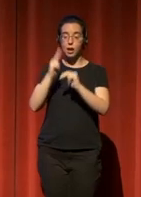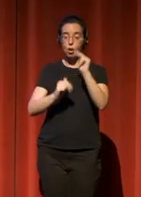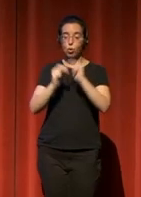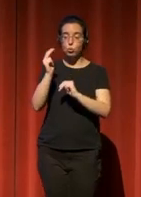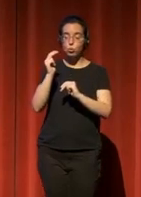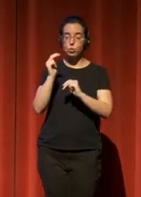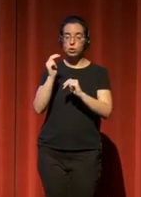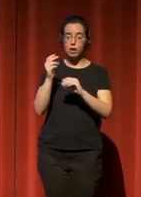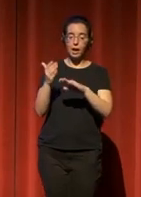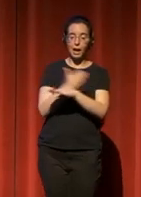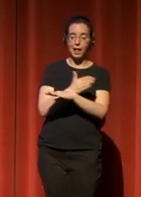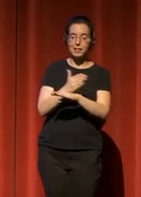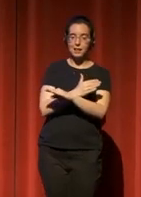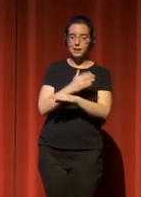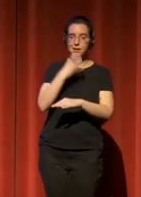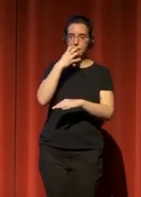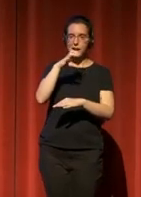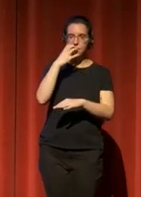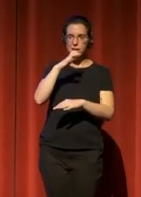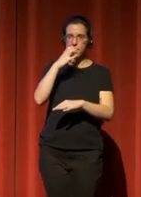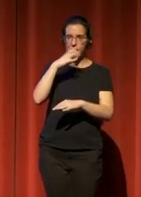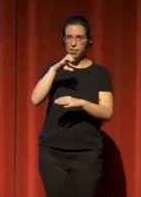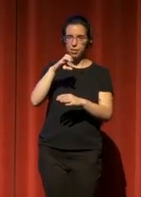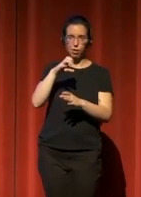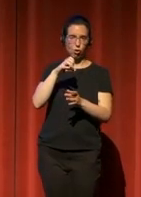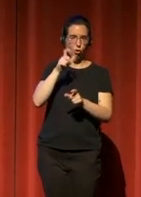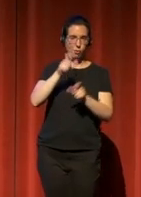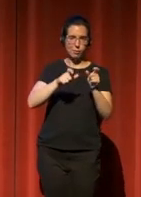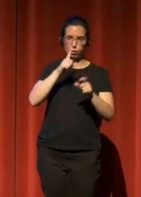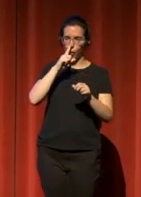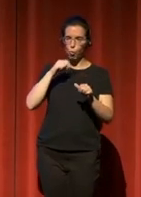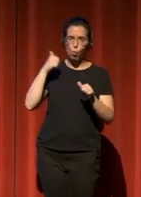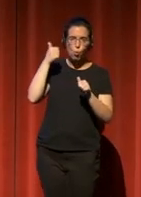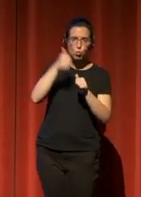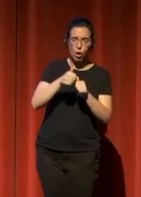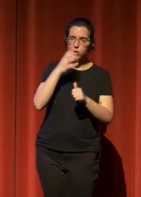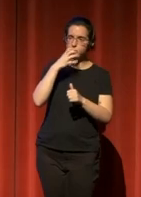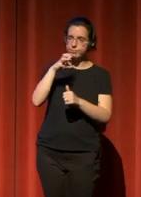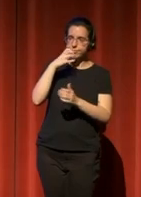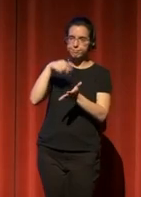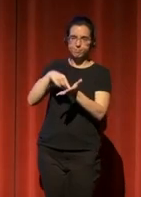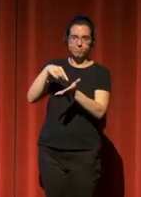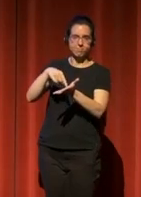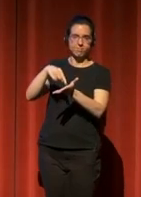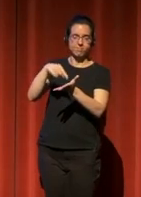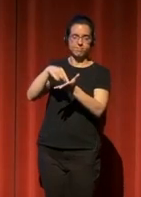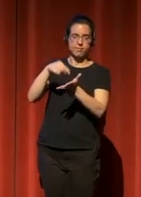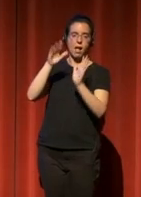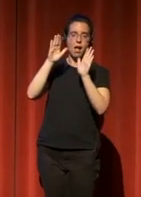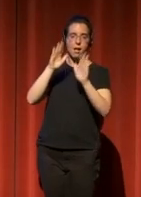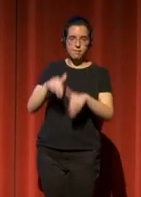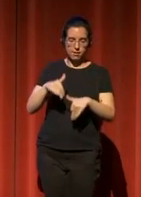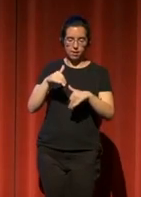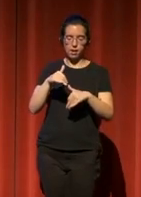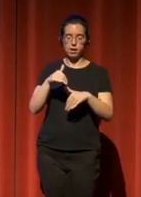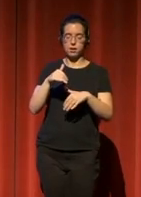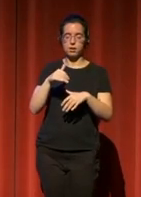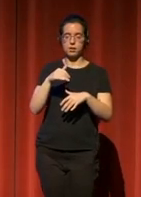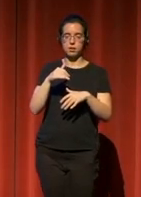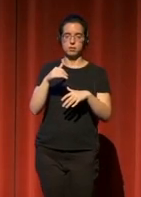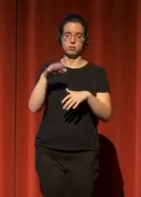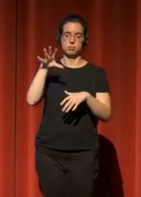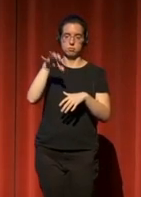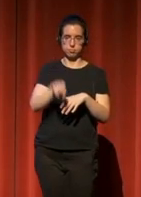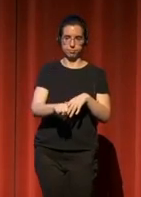Ah Ciudadana de muchos años eh digamos eh se rompe el compromiso de adquirir